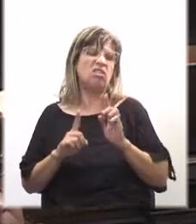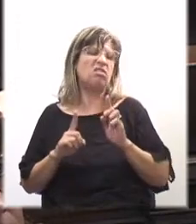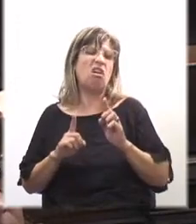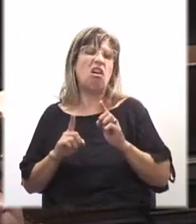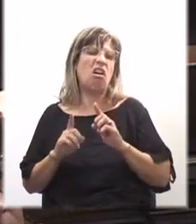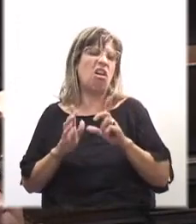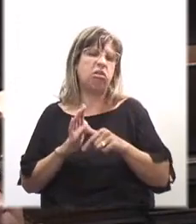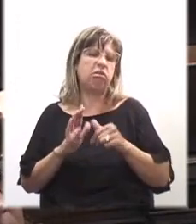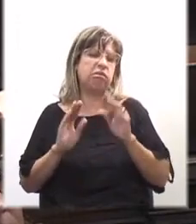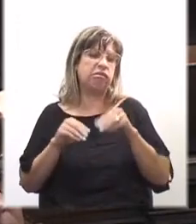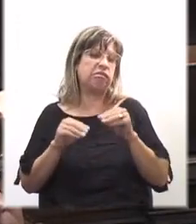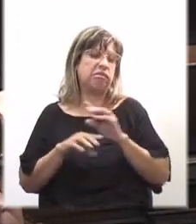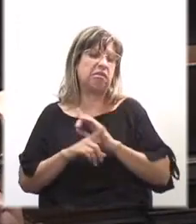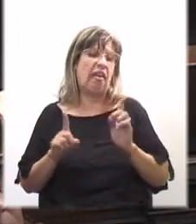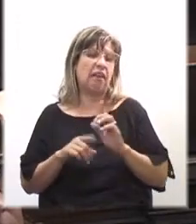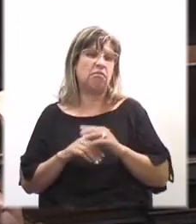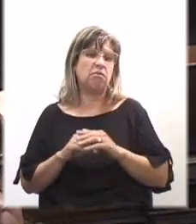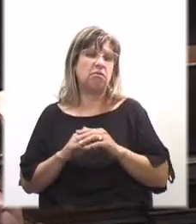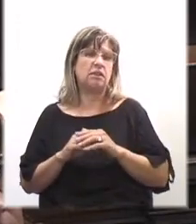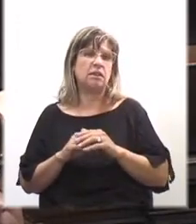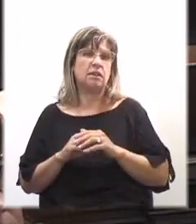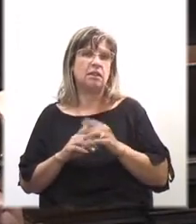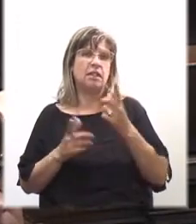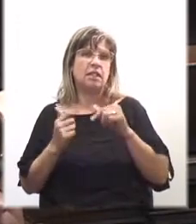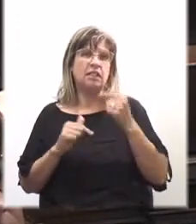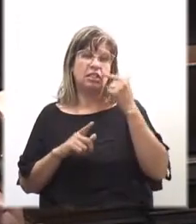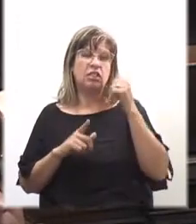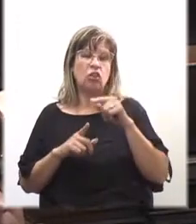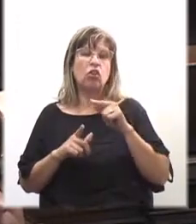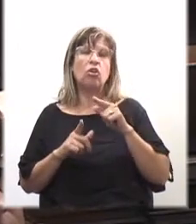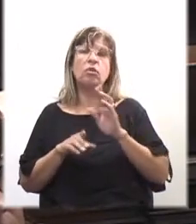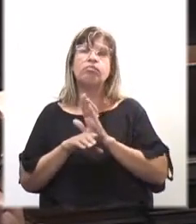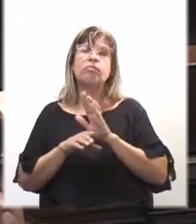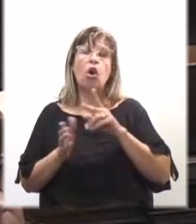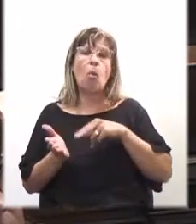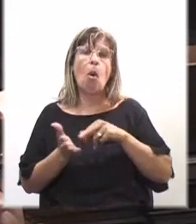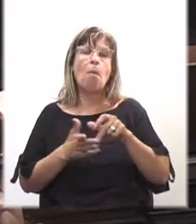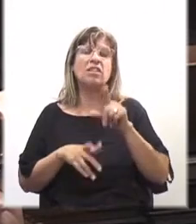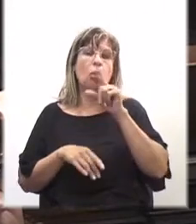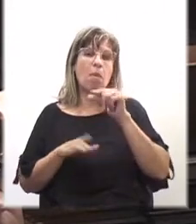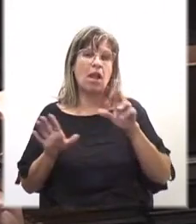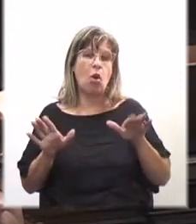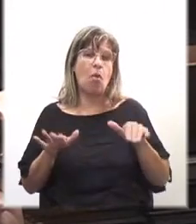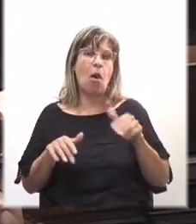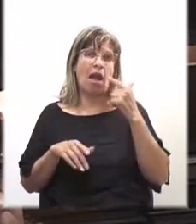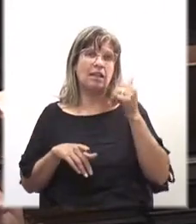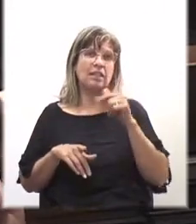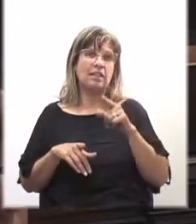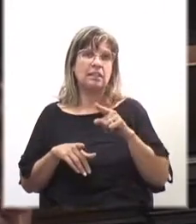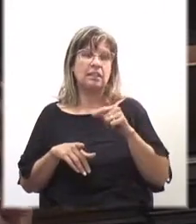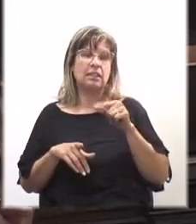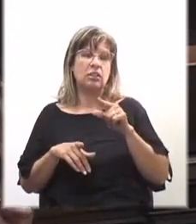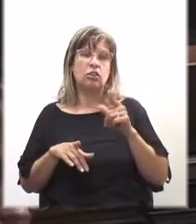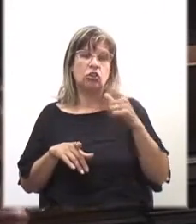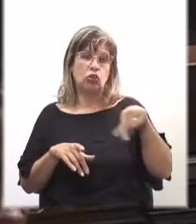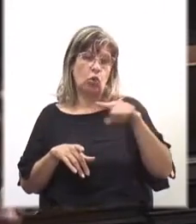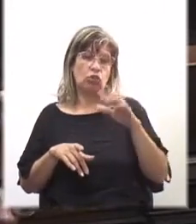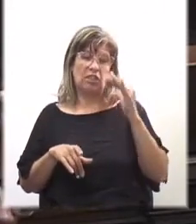nada, sino los que son precedidos de pasos de paloma. Y los pasos de paloma todos sabemos cómo camina la paloma,